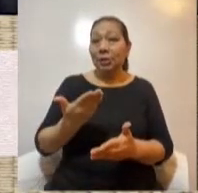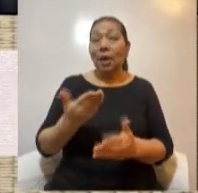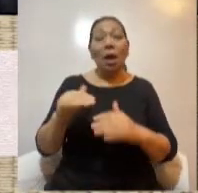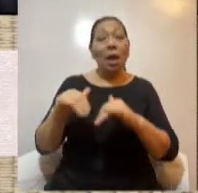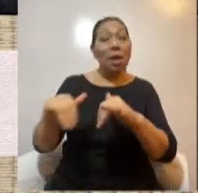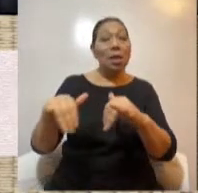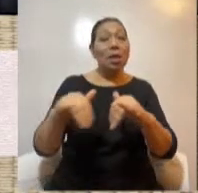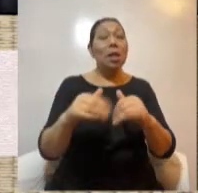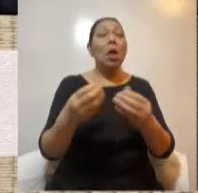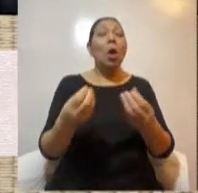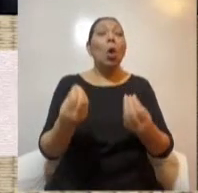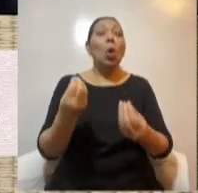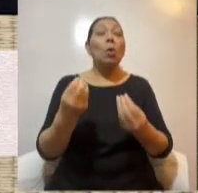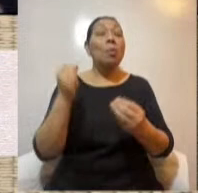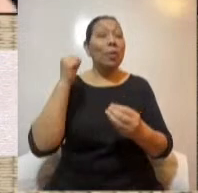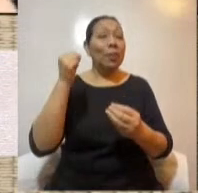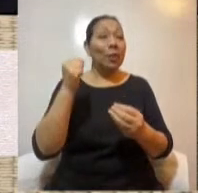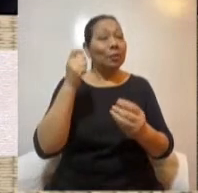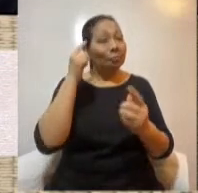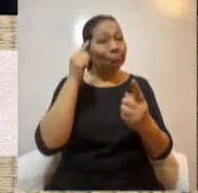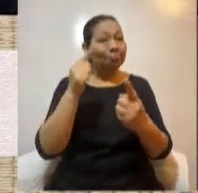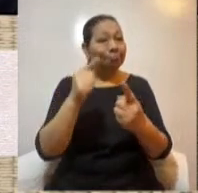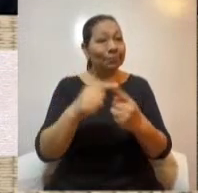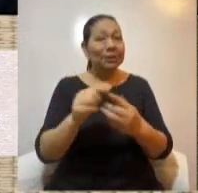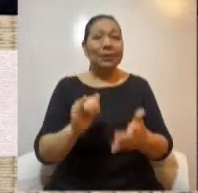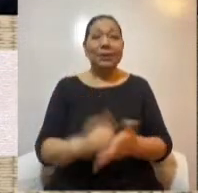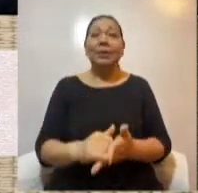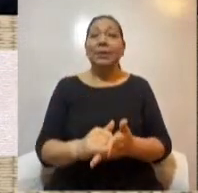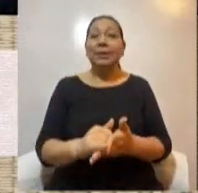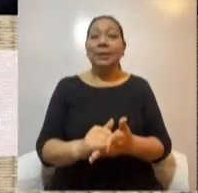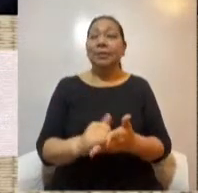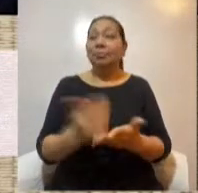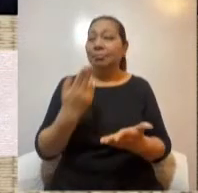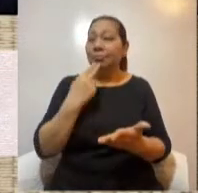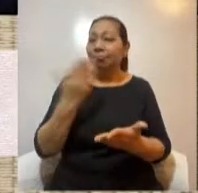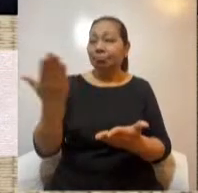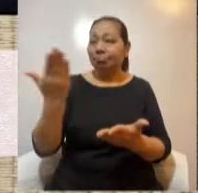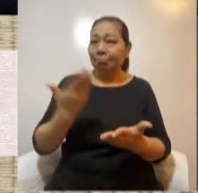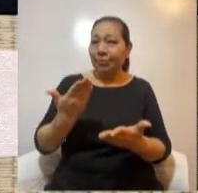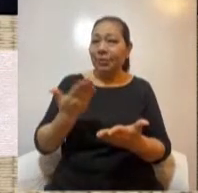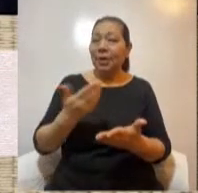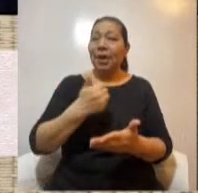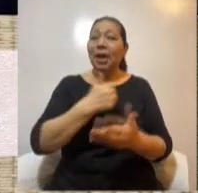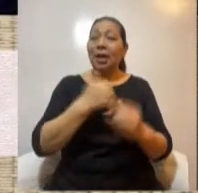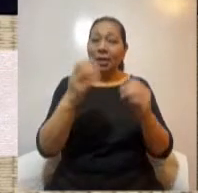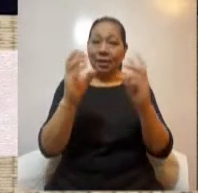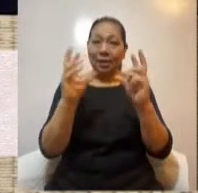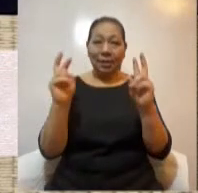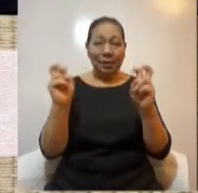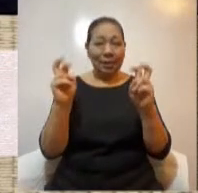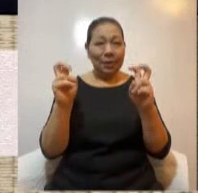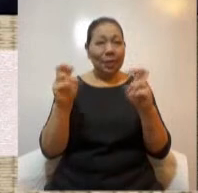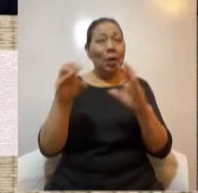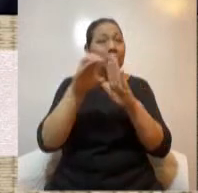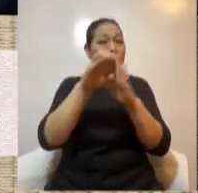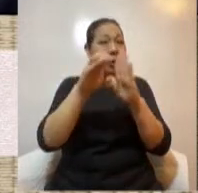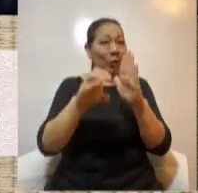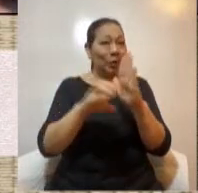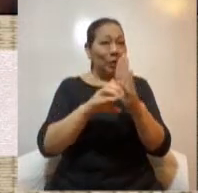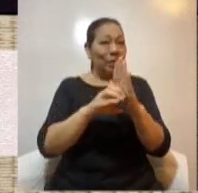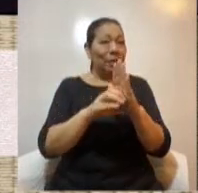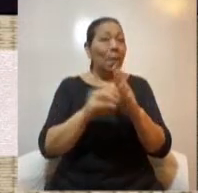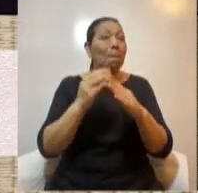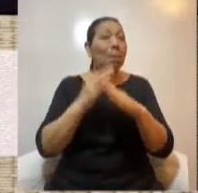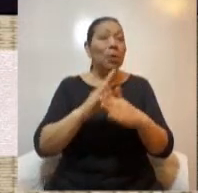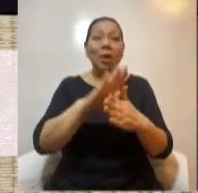reconoce a la igualdad como un auténtico derecho subjetivo. Entonces, nos reconoce la titularidad de este bien